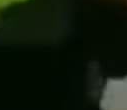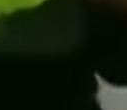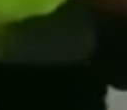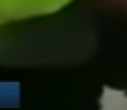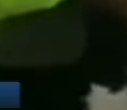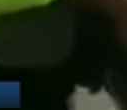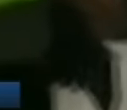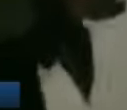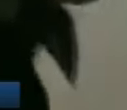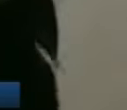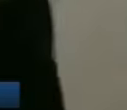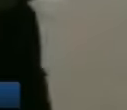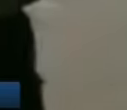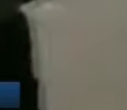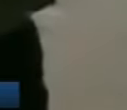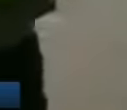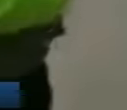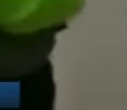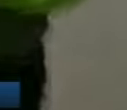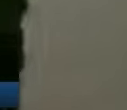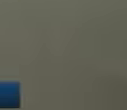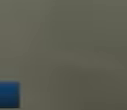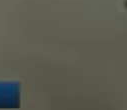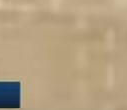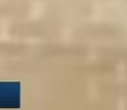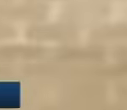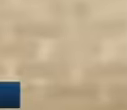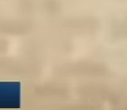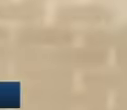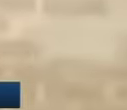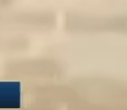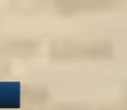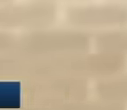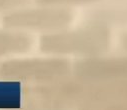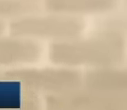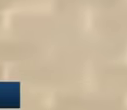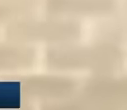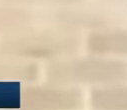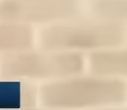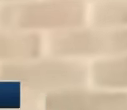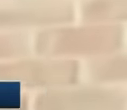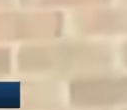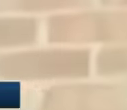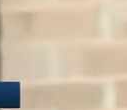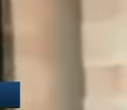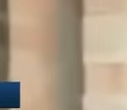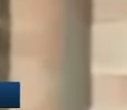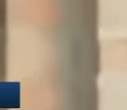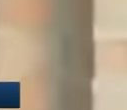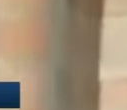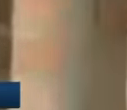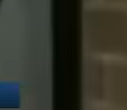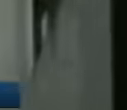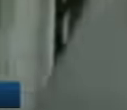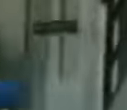Localizan y detienen en Colombia a uno de los más buscados del país, que está acusado de abuso sexual a una menor de edad.